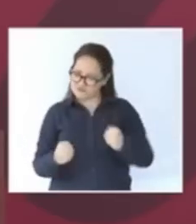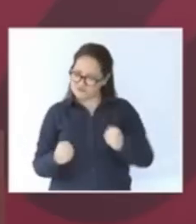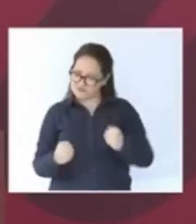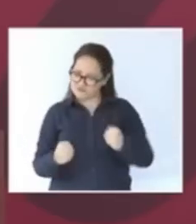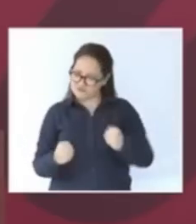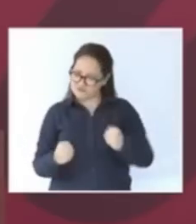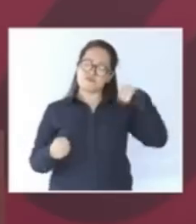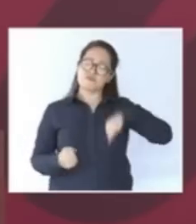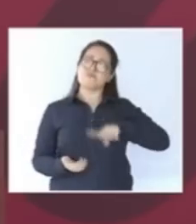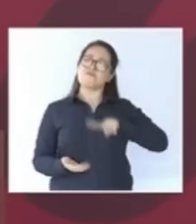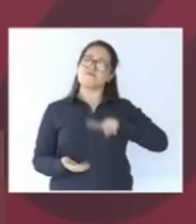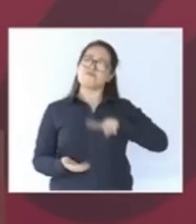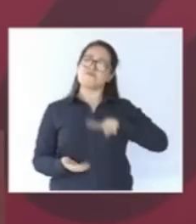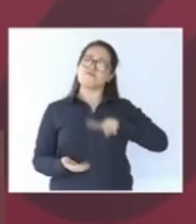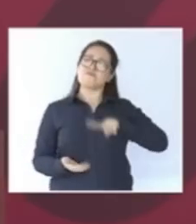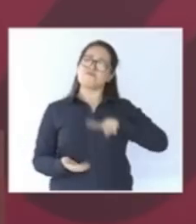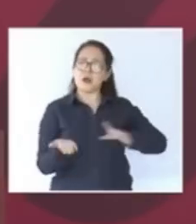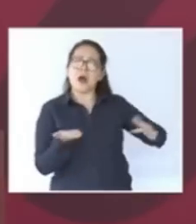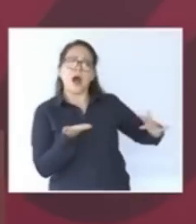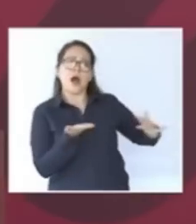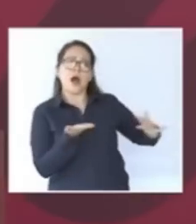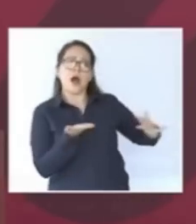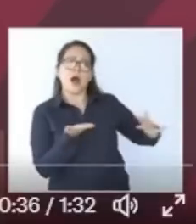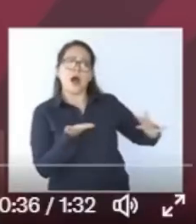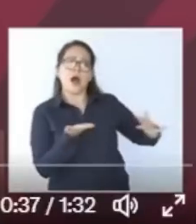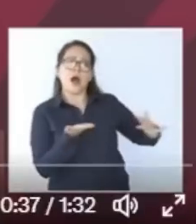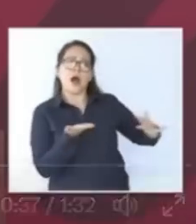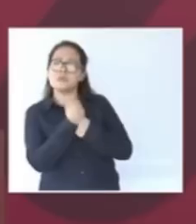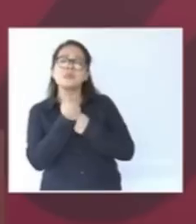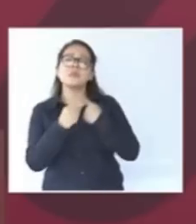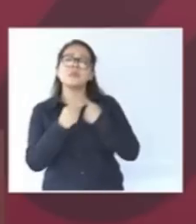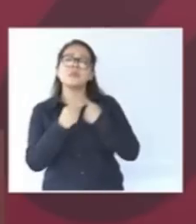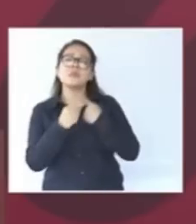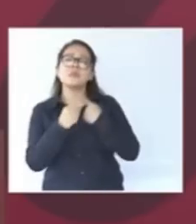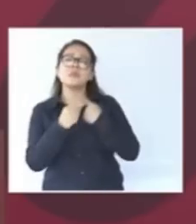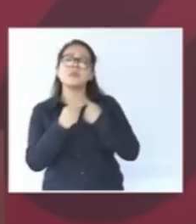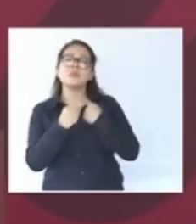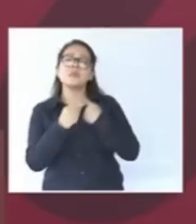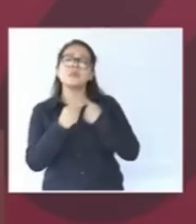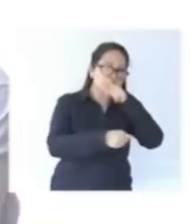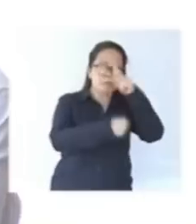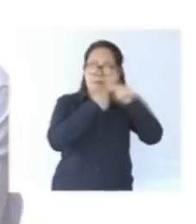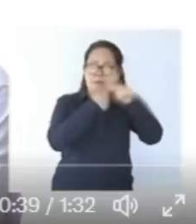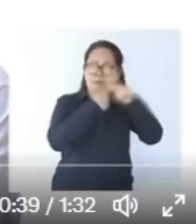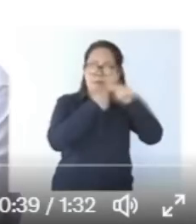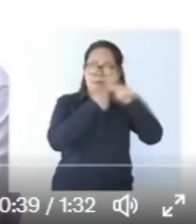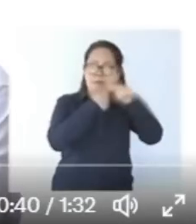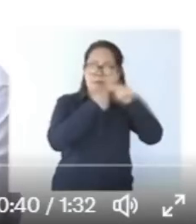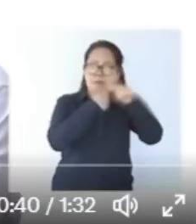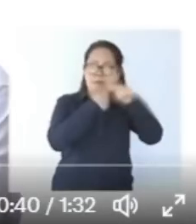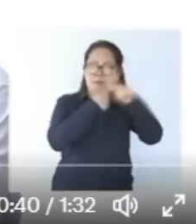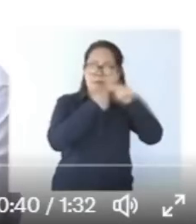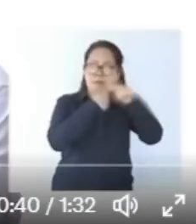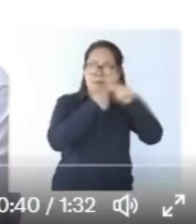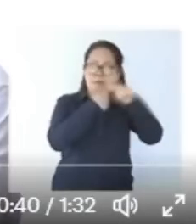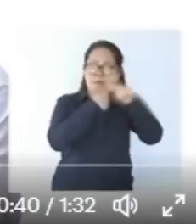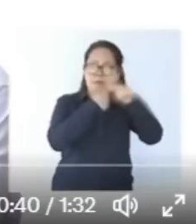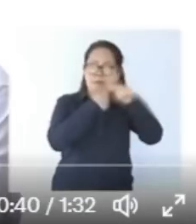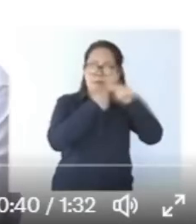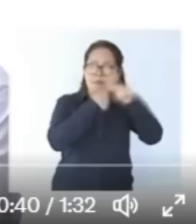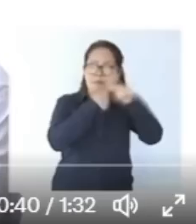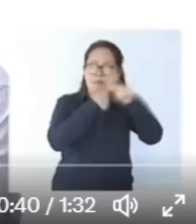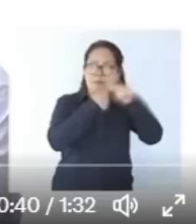tiene el respaldo de la mayoría de las naciones del mundo.